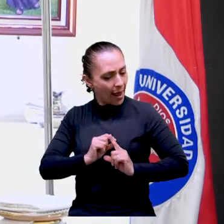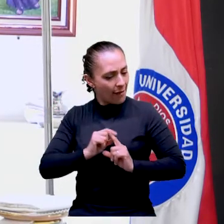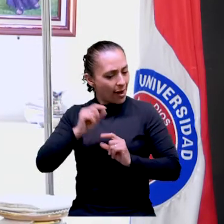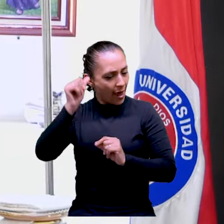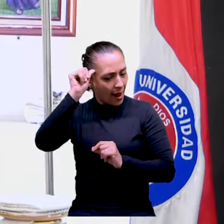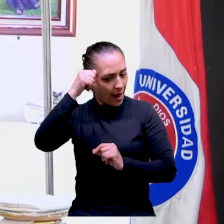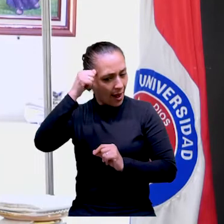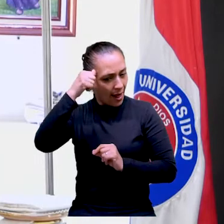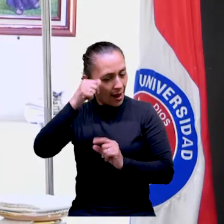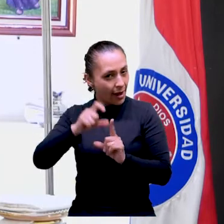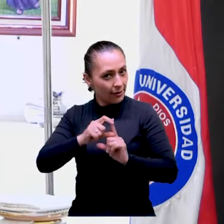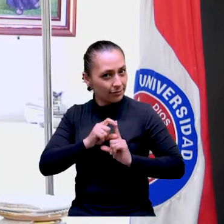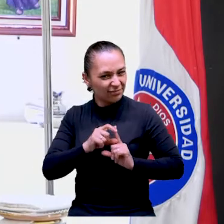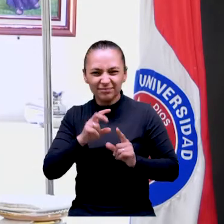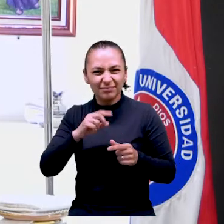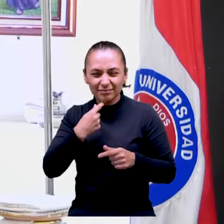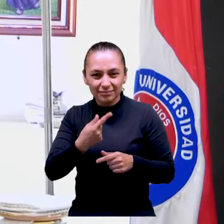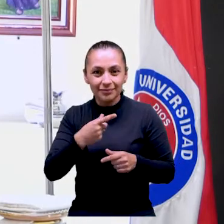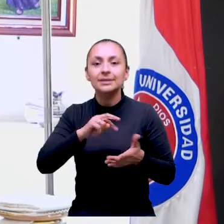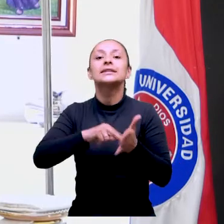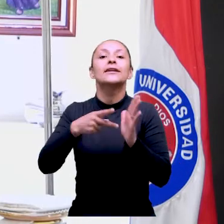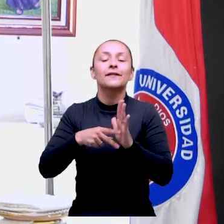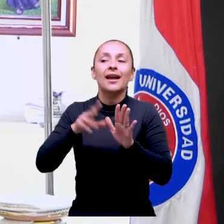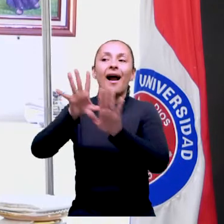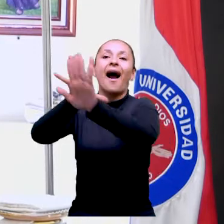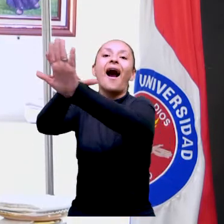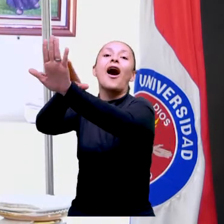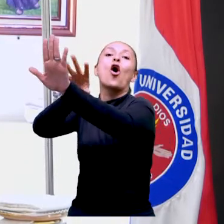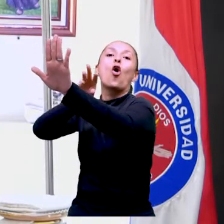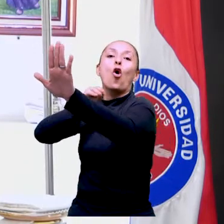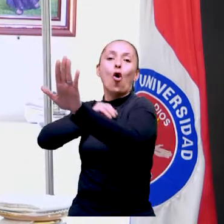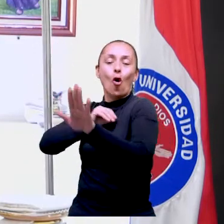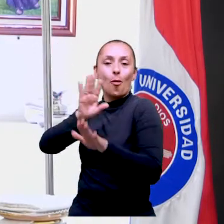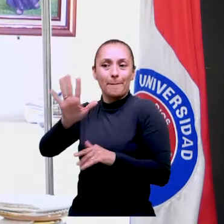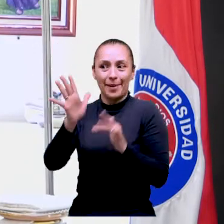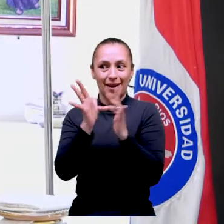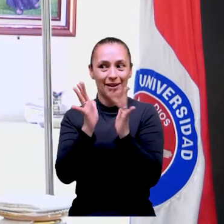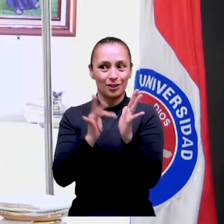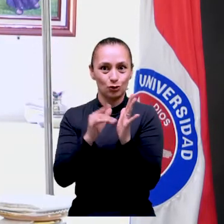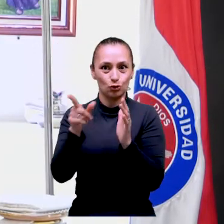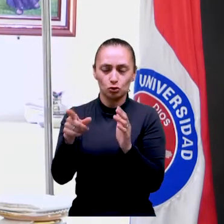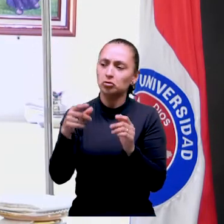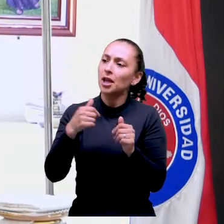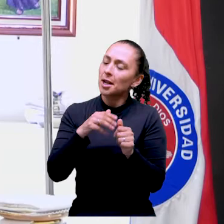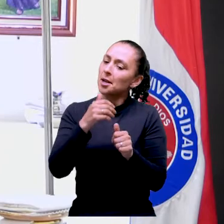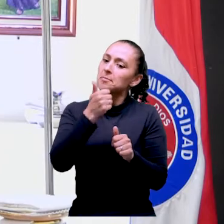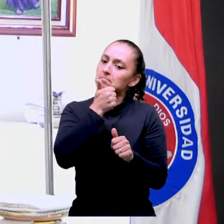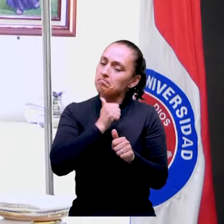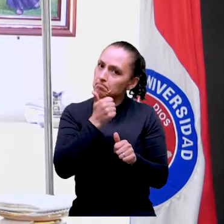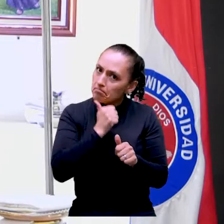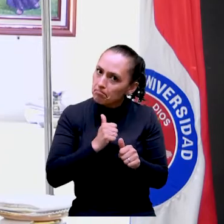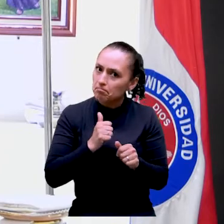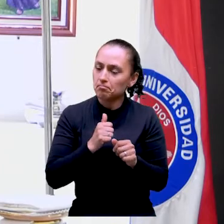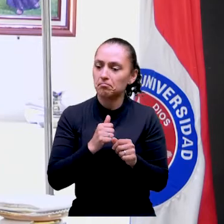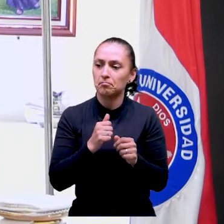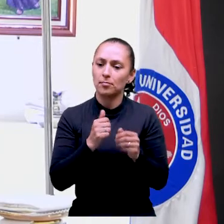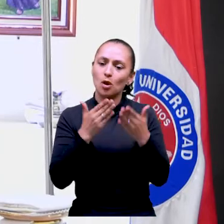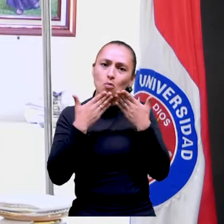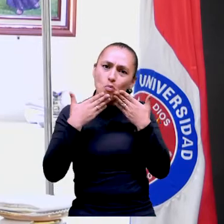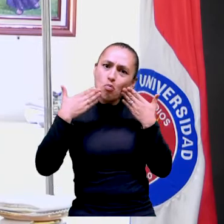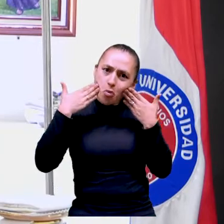guardar las palabras de jesús es hacer lo que jesús hizo tuvo compasión